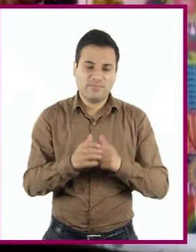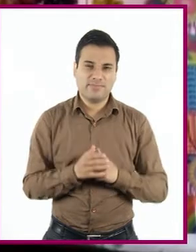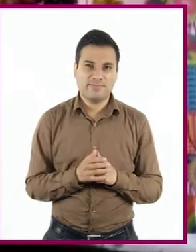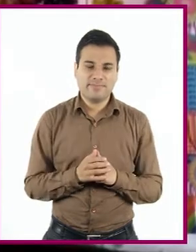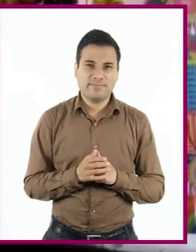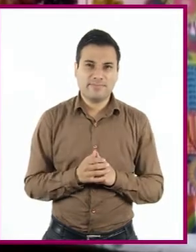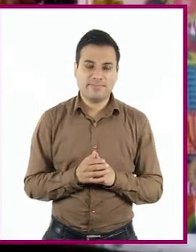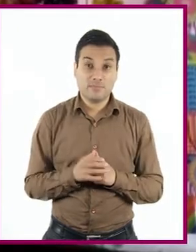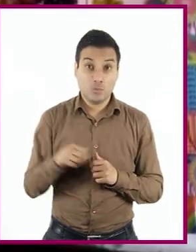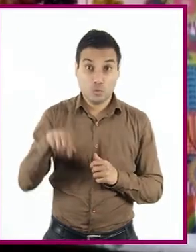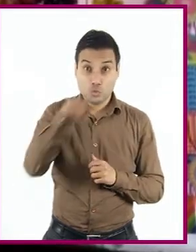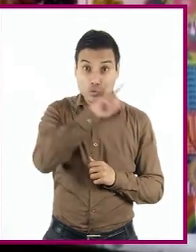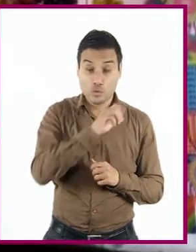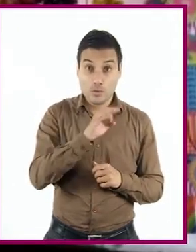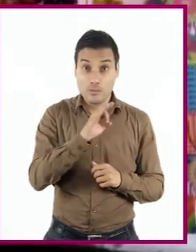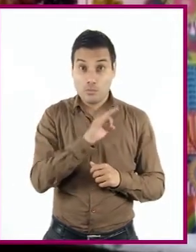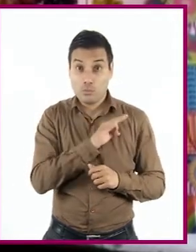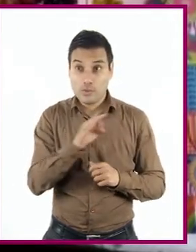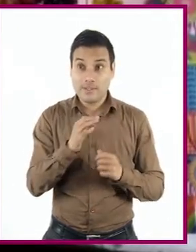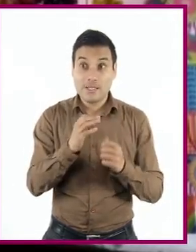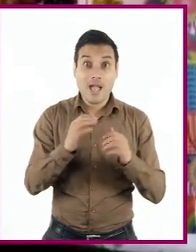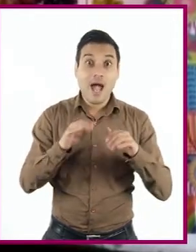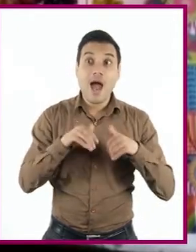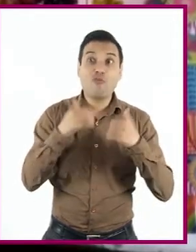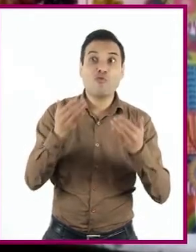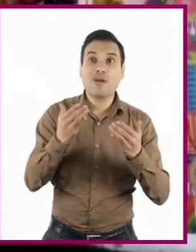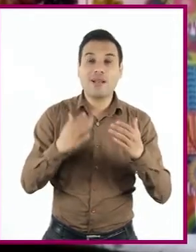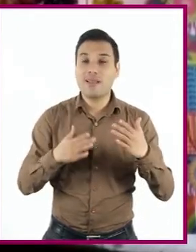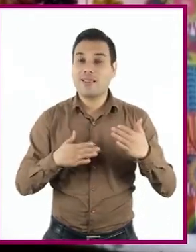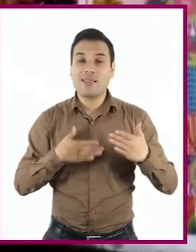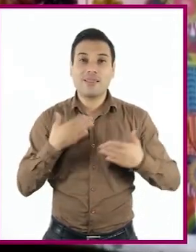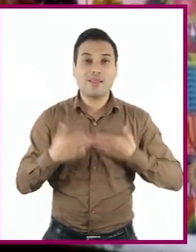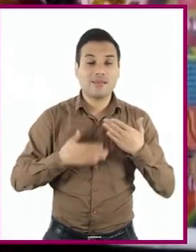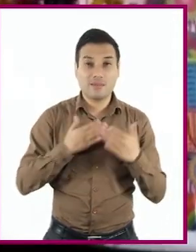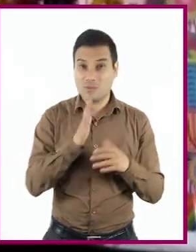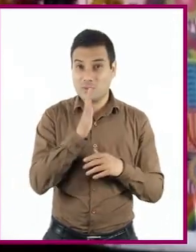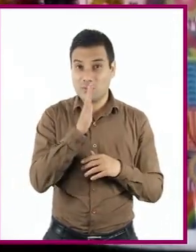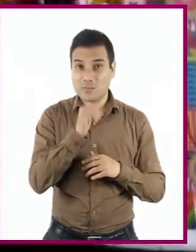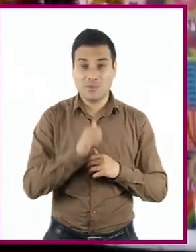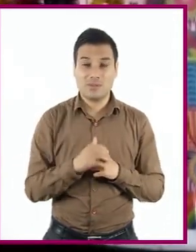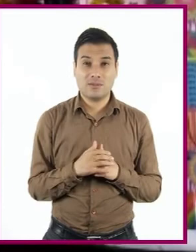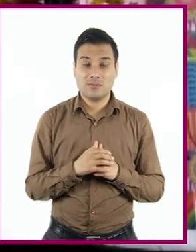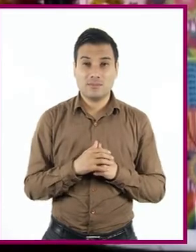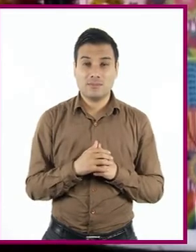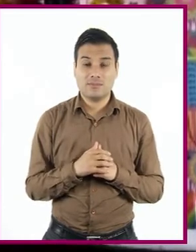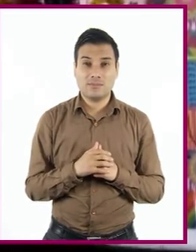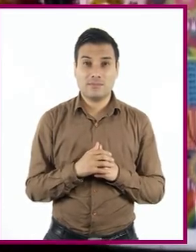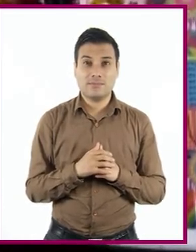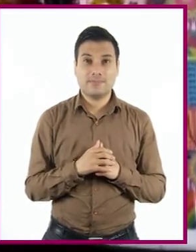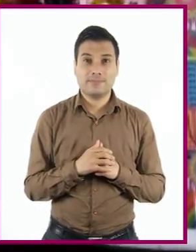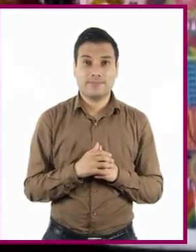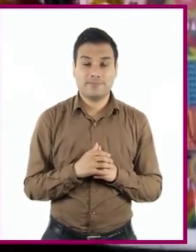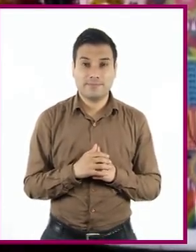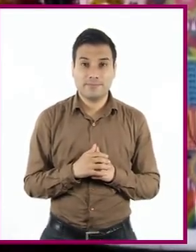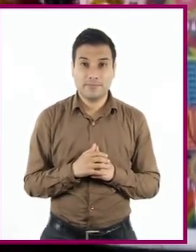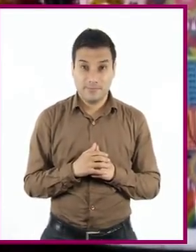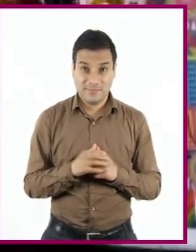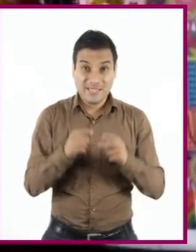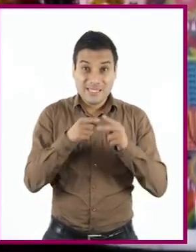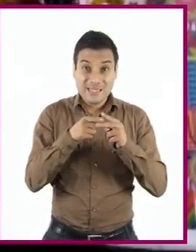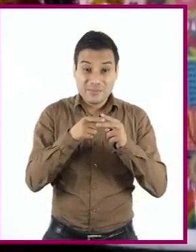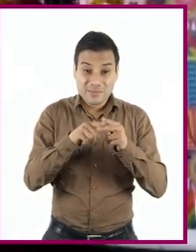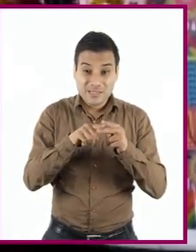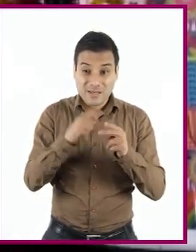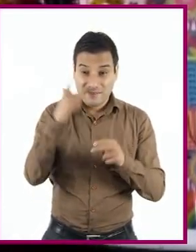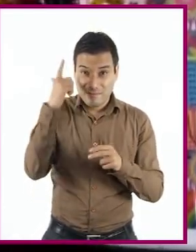que ahora no podíamos disfrutar de los paisajes que nos regalaba el mundo día a día. Aunque fue algo muy feo al principio, después